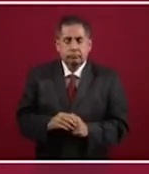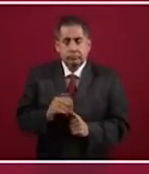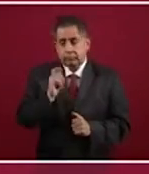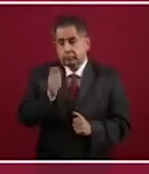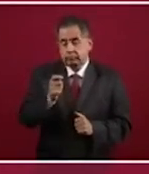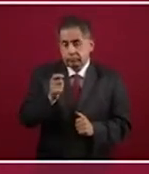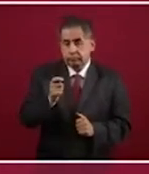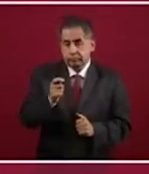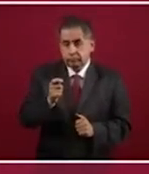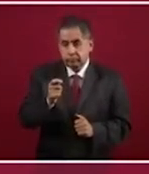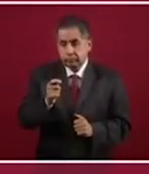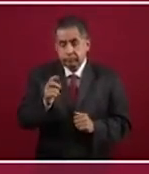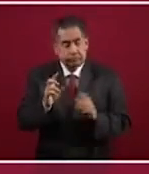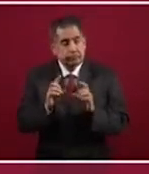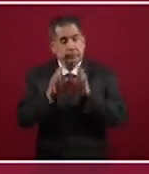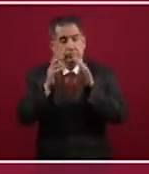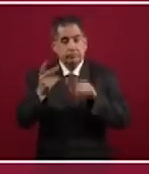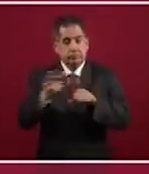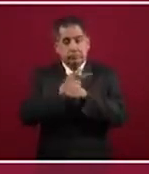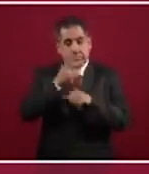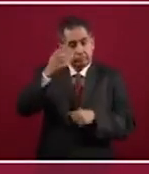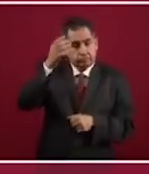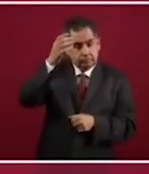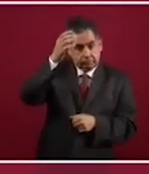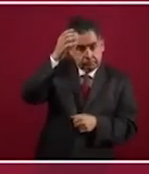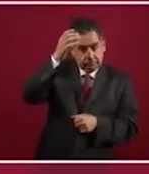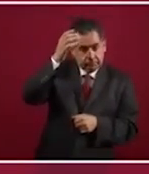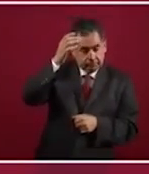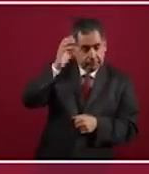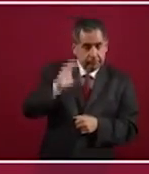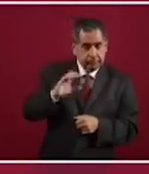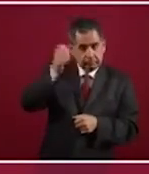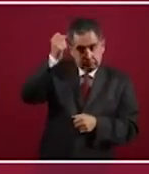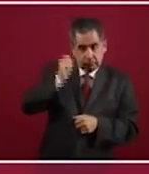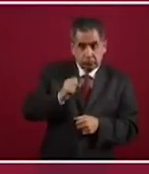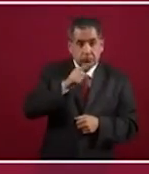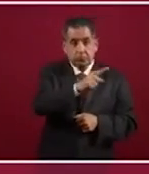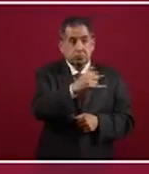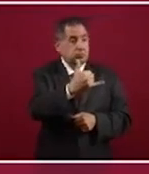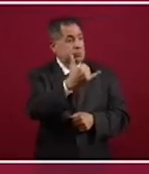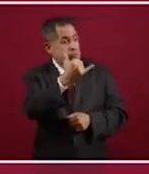Después de lo ocurrido en Culiacán, nos habló por